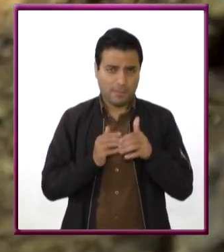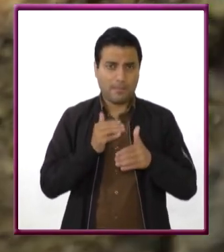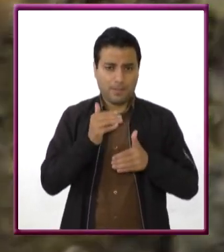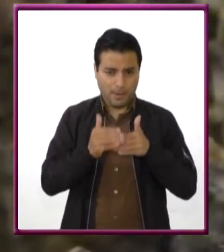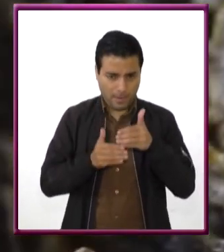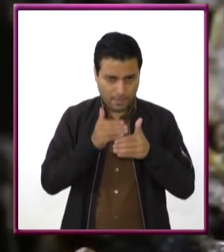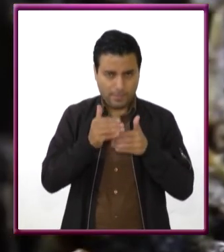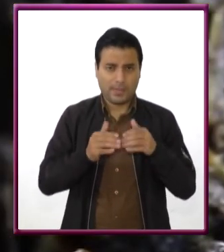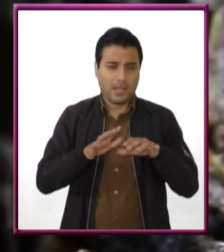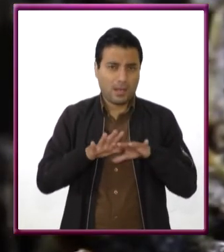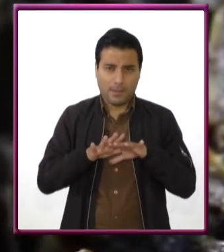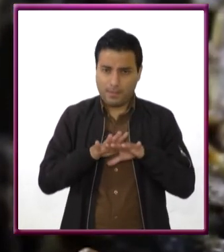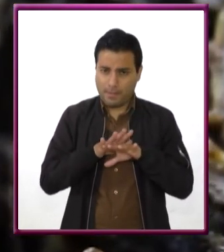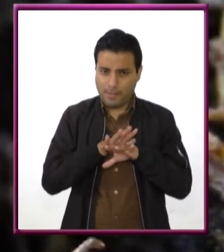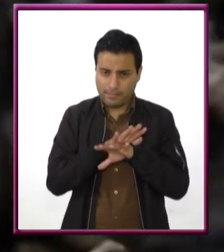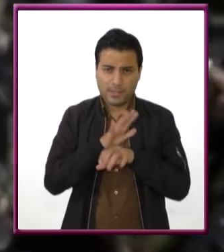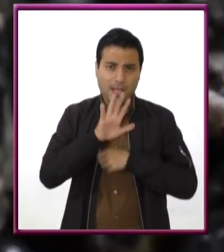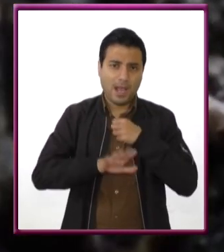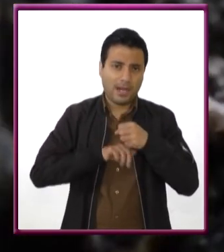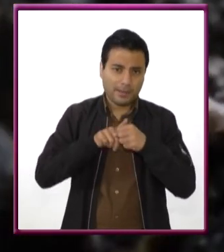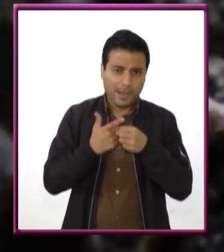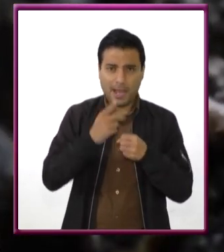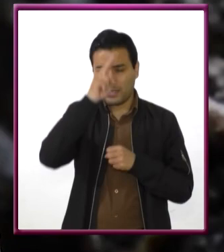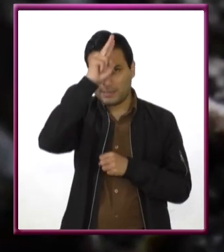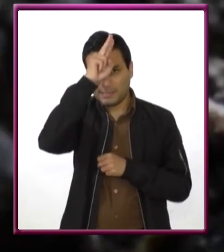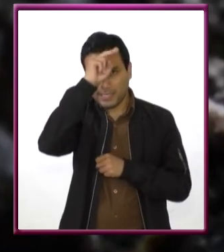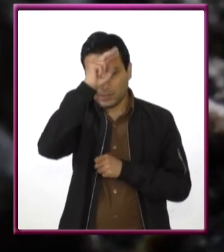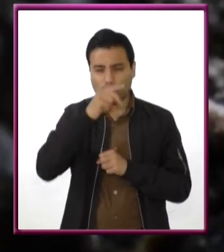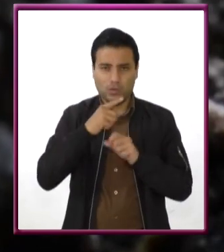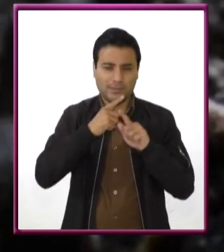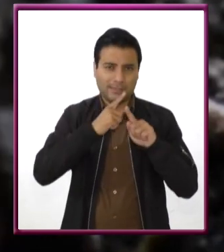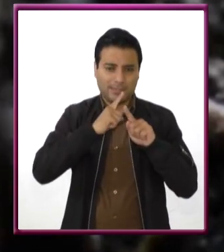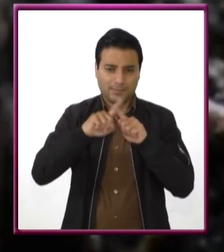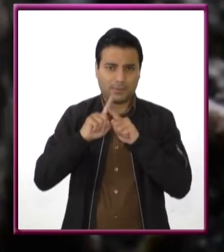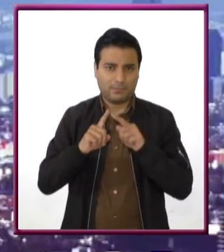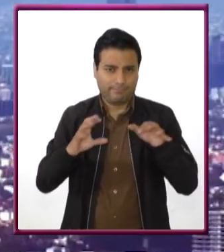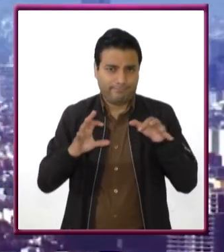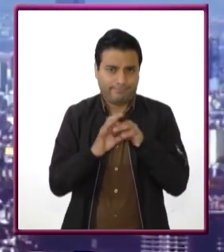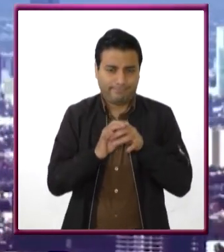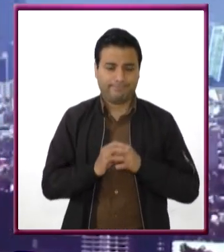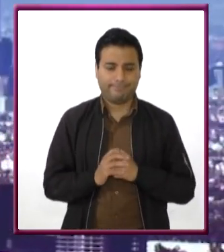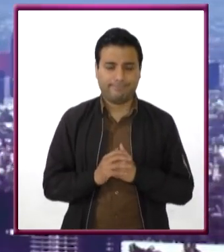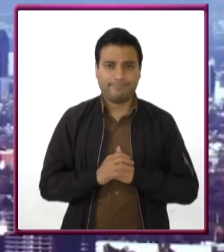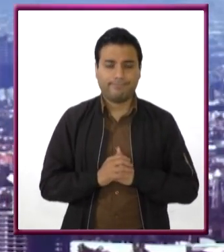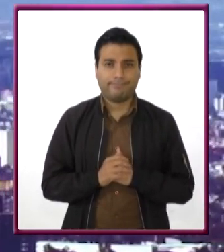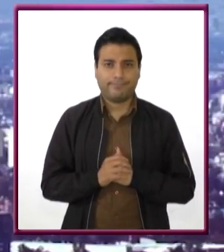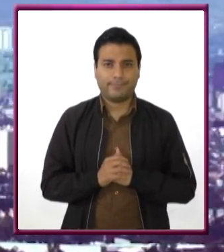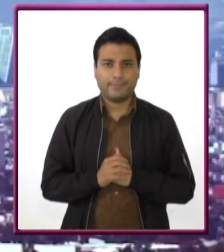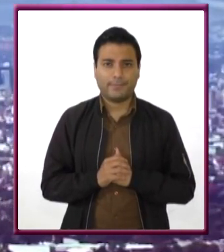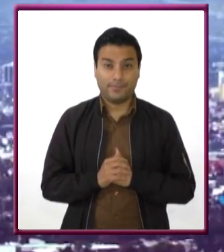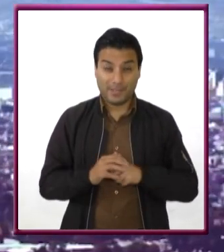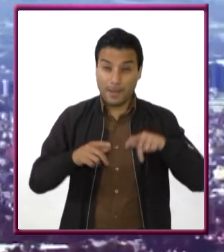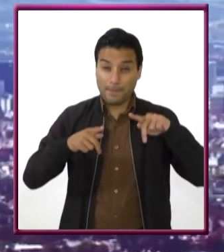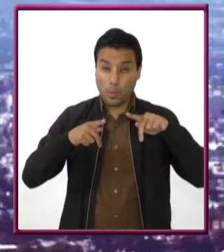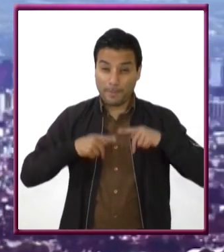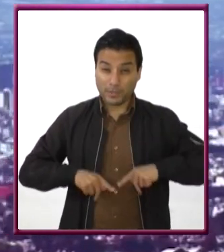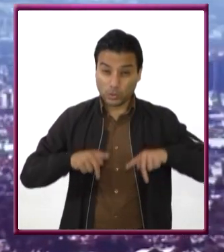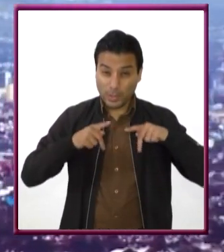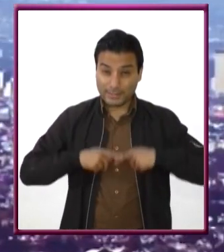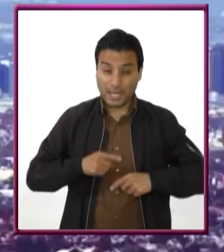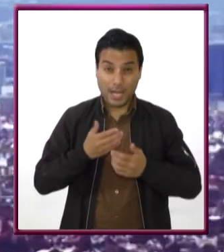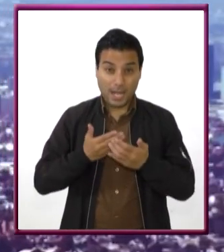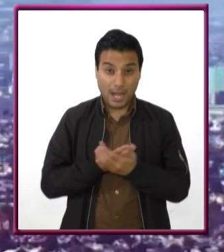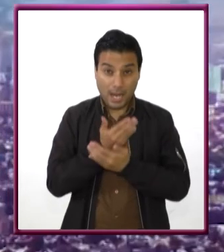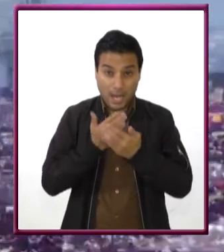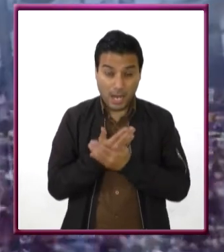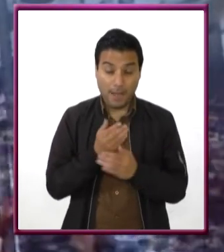con varios grupos de animales, insectos, por ejemplo, y el crecimiento abrumador de la población humana,